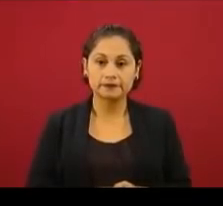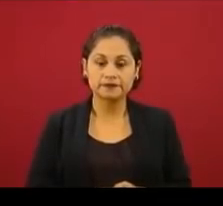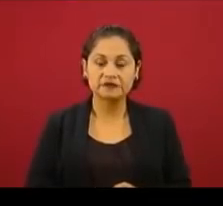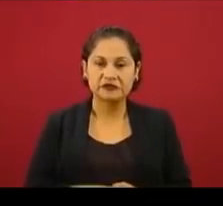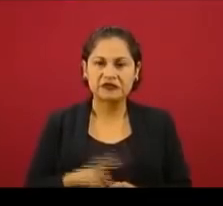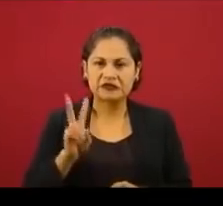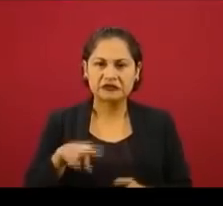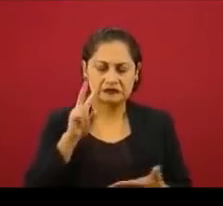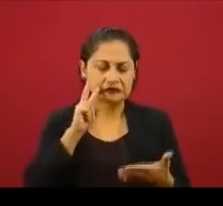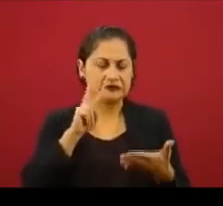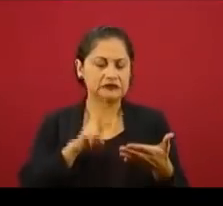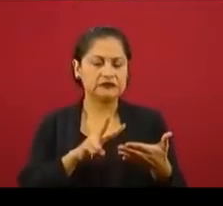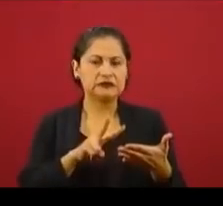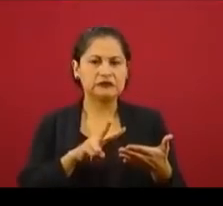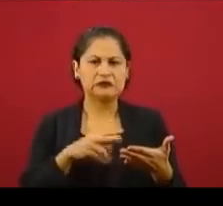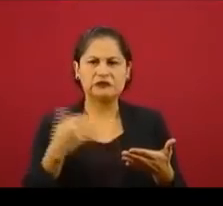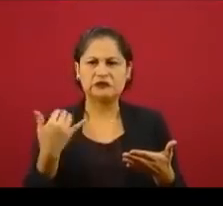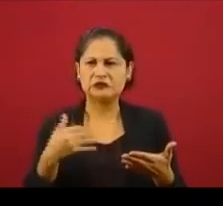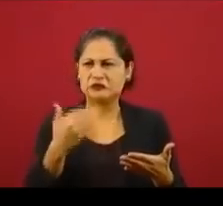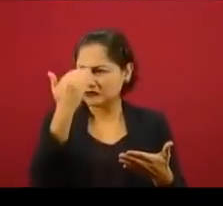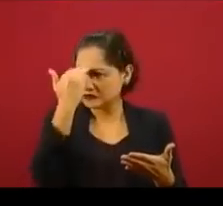perverso